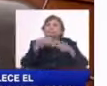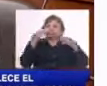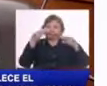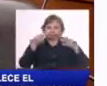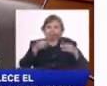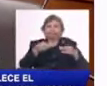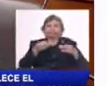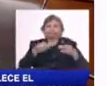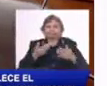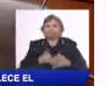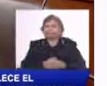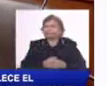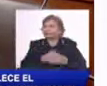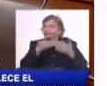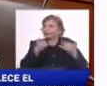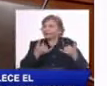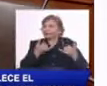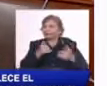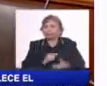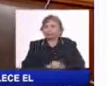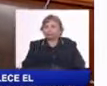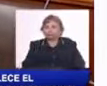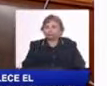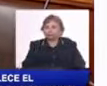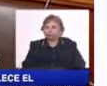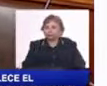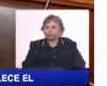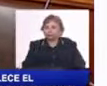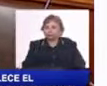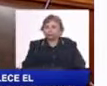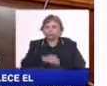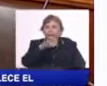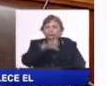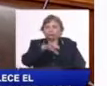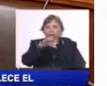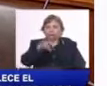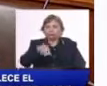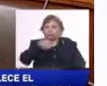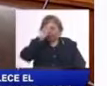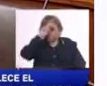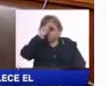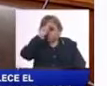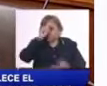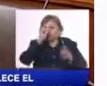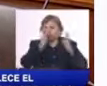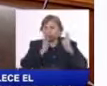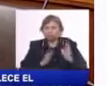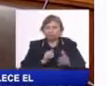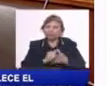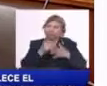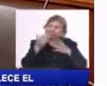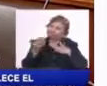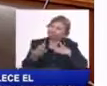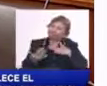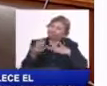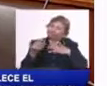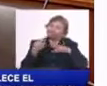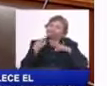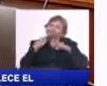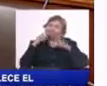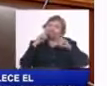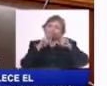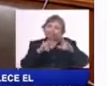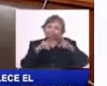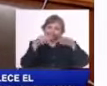definitiva, el día de hoy el pueblo peruano espera una respuesta